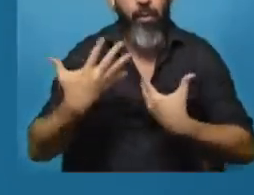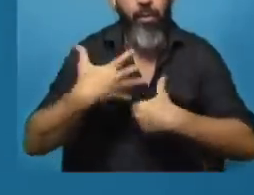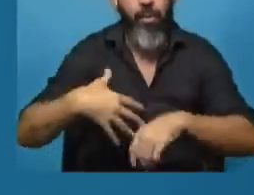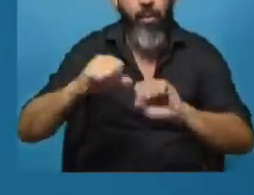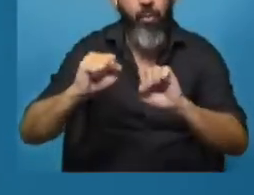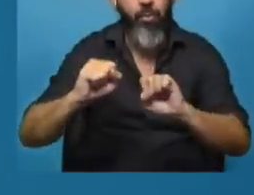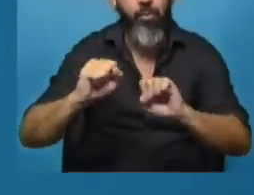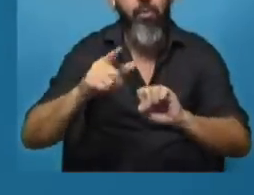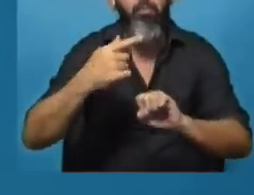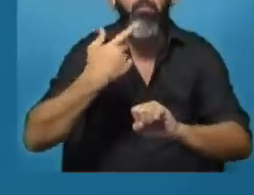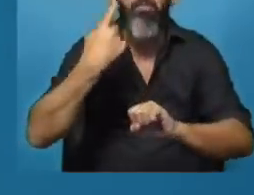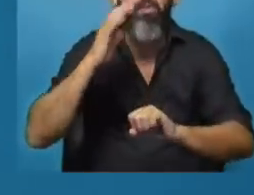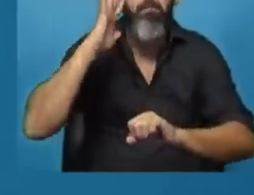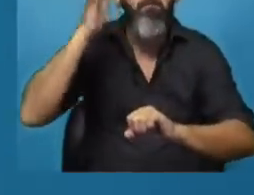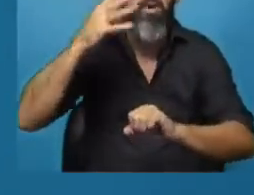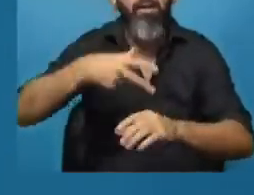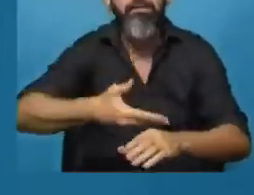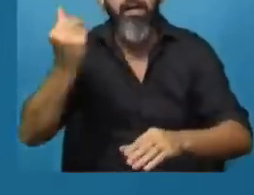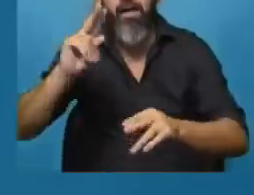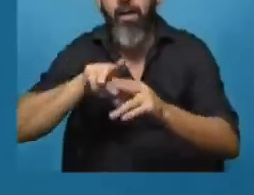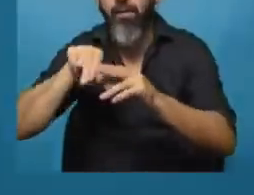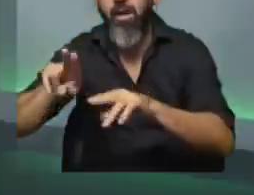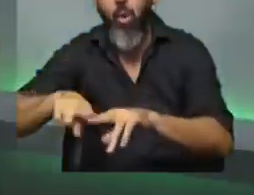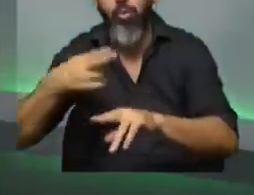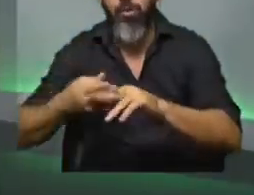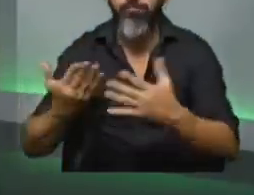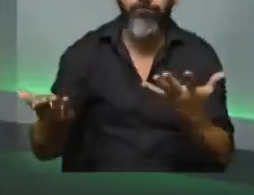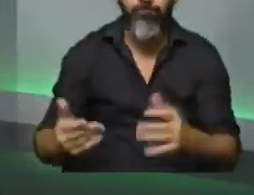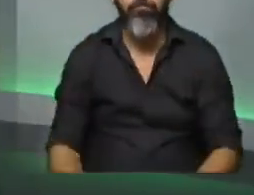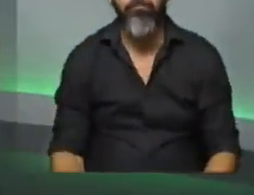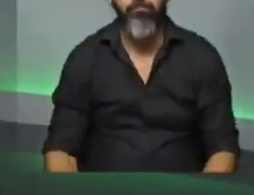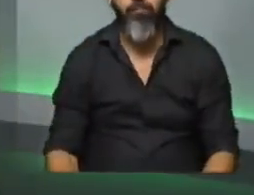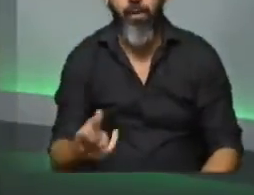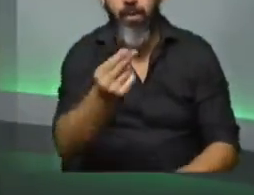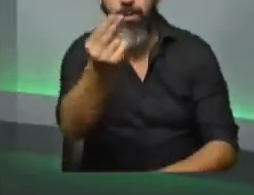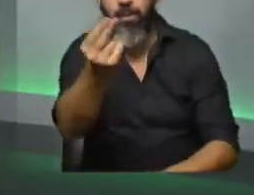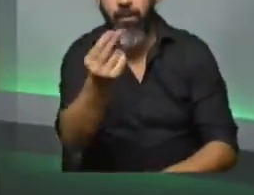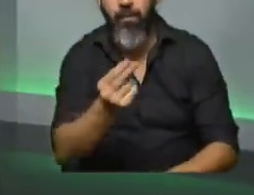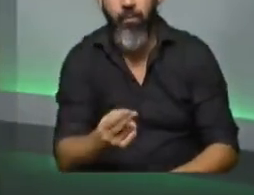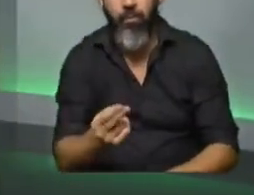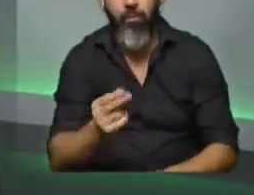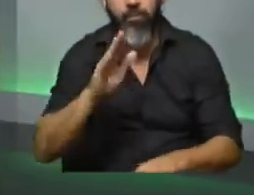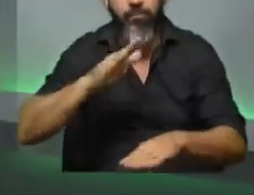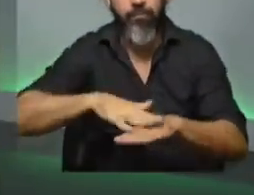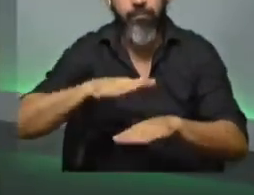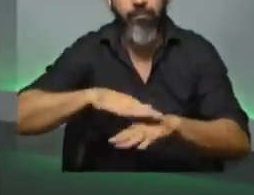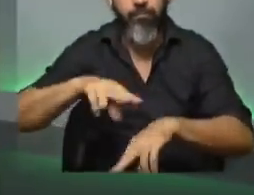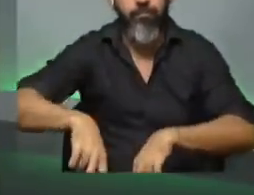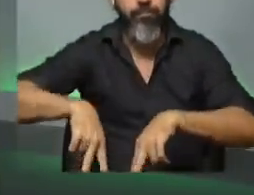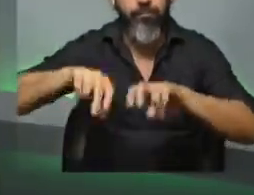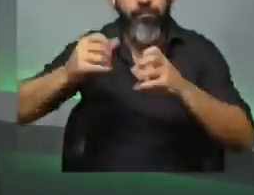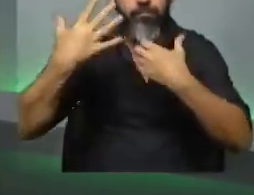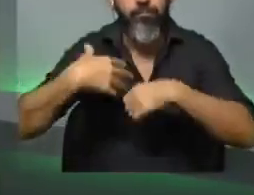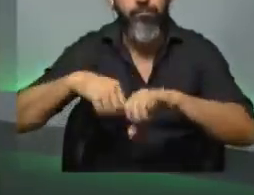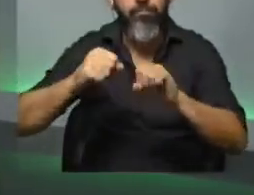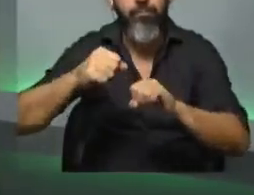cuando se supone que fueron desenterrados el dibujante Sebastián Santana que es el autor de la investigación que descubrió